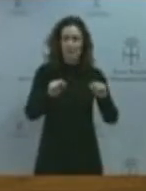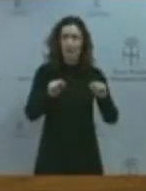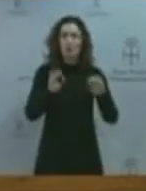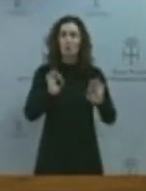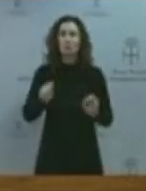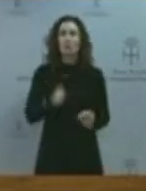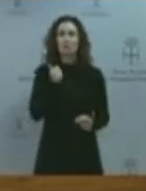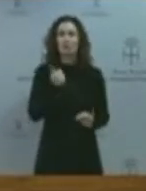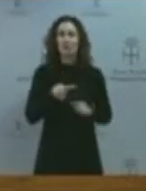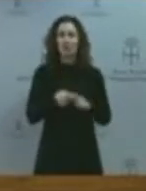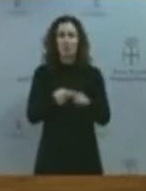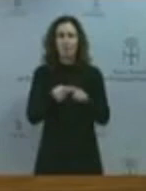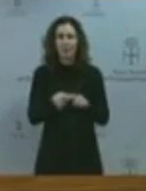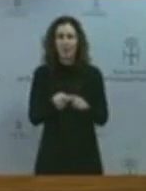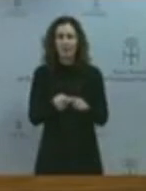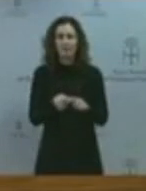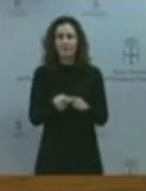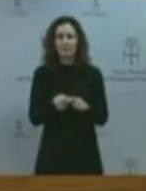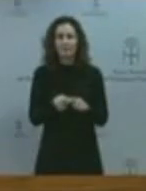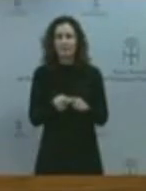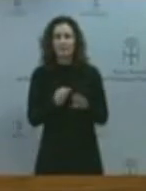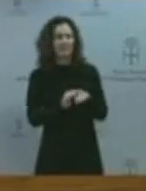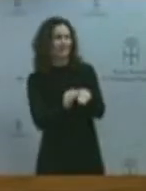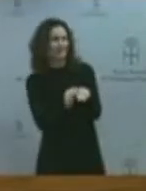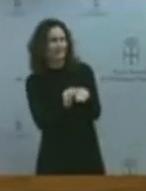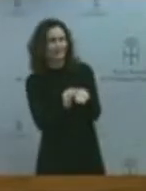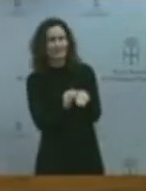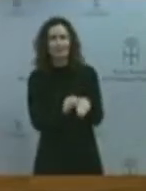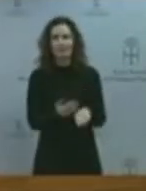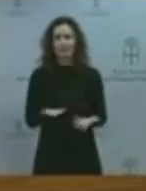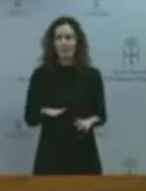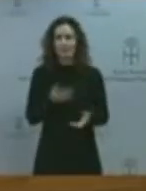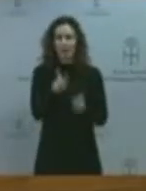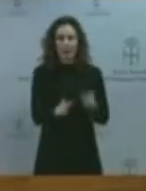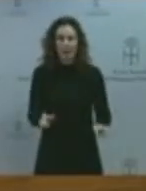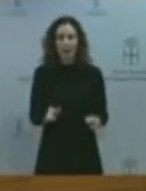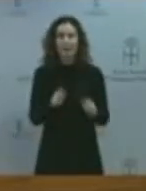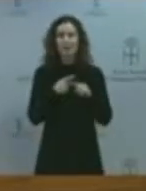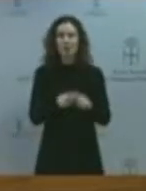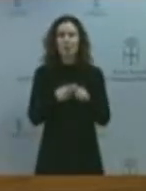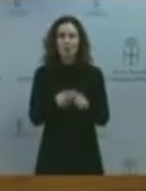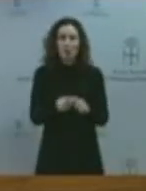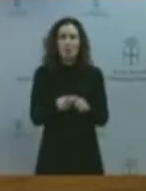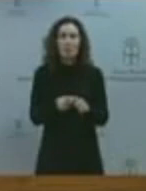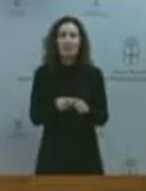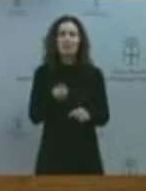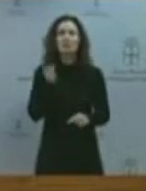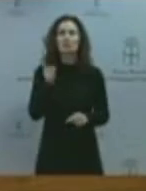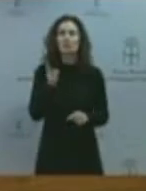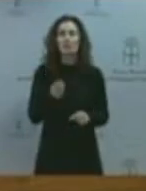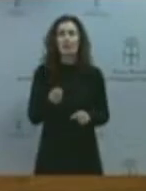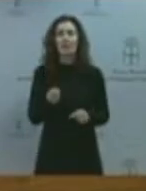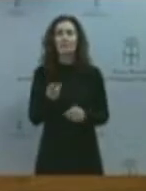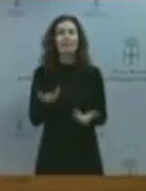vou seguir. A xente da Veiga é xente que comparte non só, claro, o problema é que hai unha persona que non está